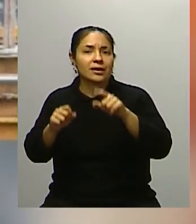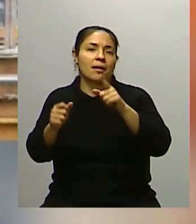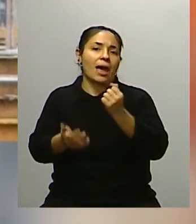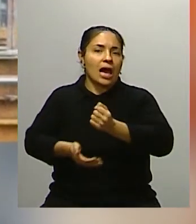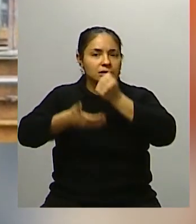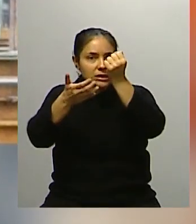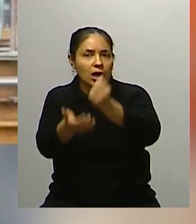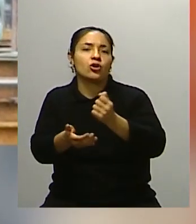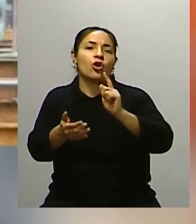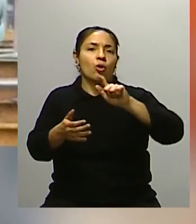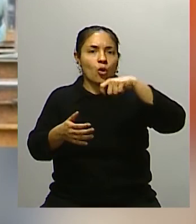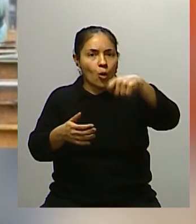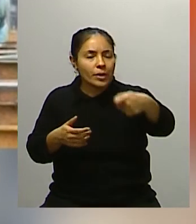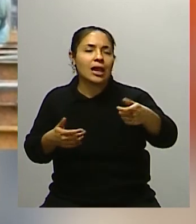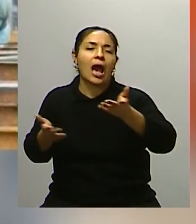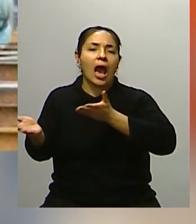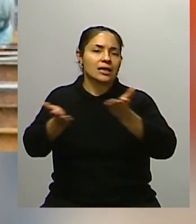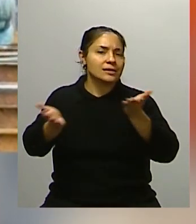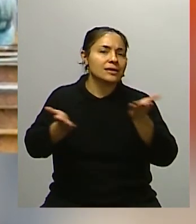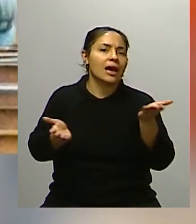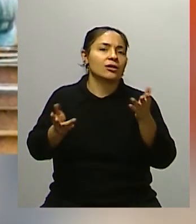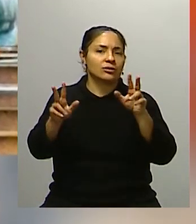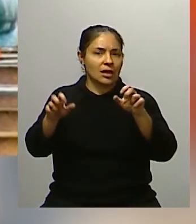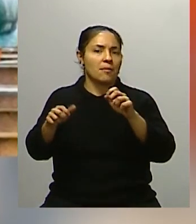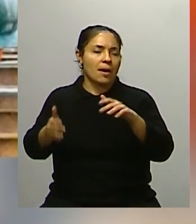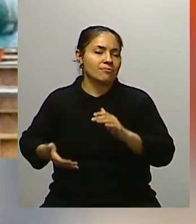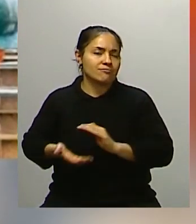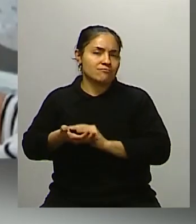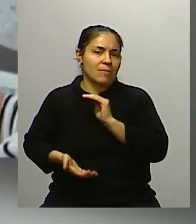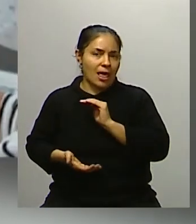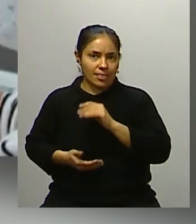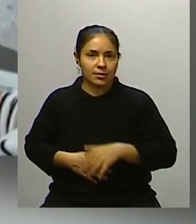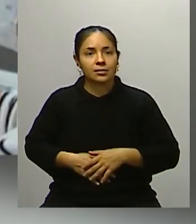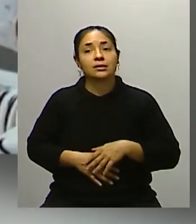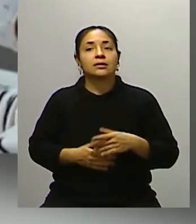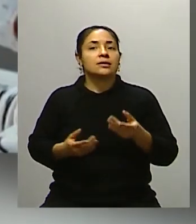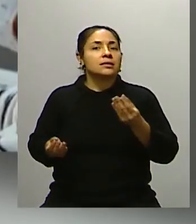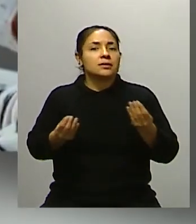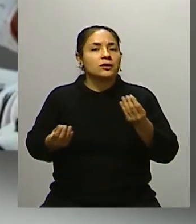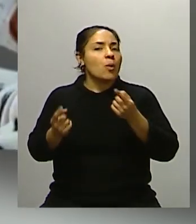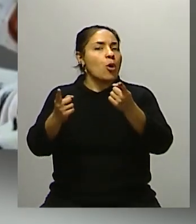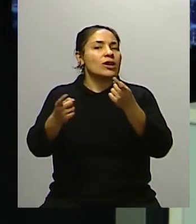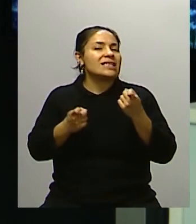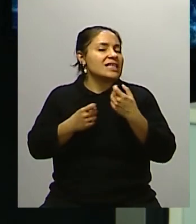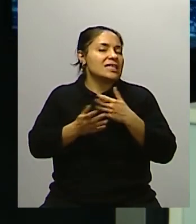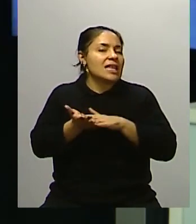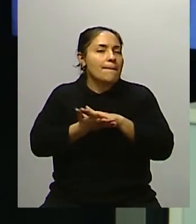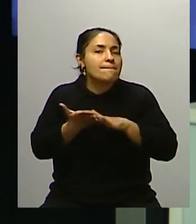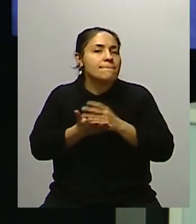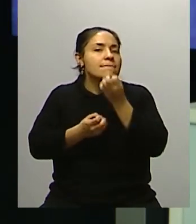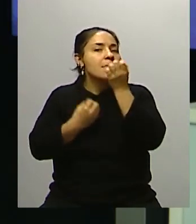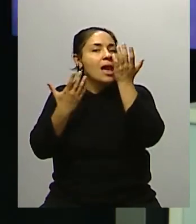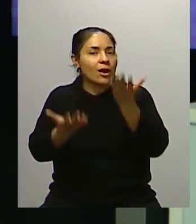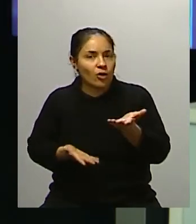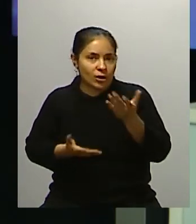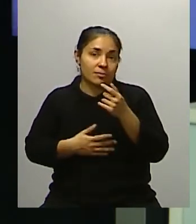jubilaciones y demás asistencias que se da a nivel previsional. En ese caso, ¿qué sería necesario para mejorar y pensar en